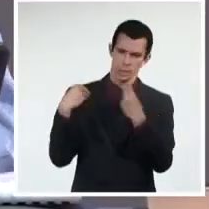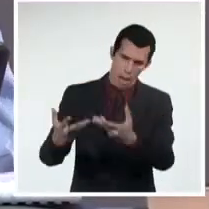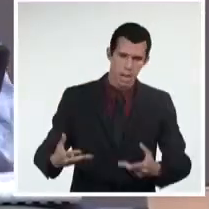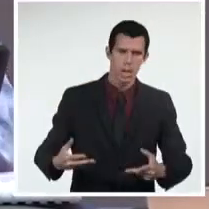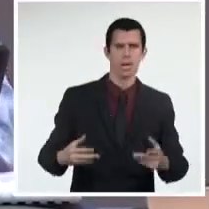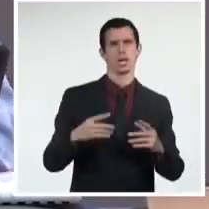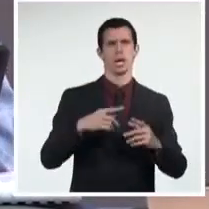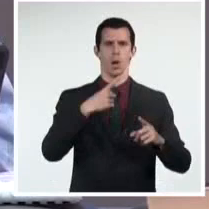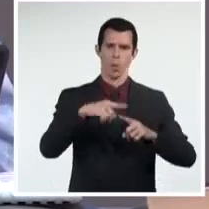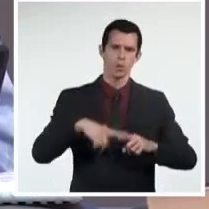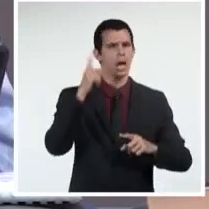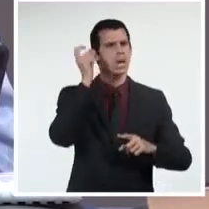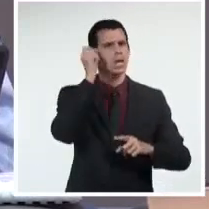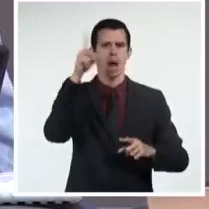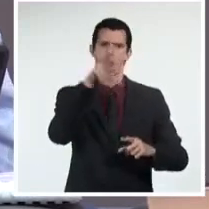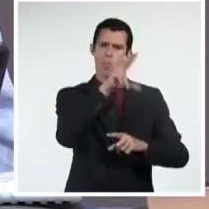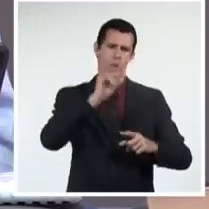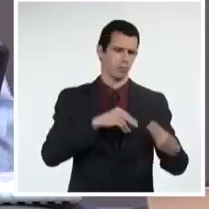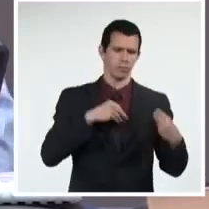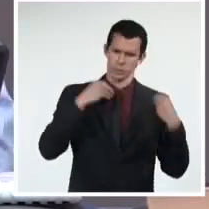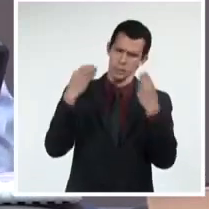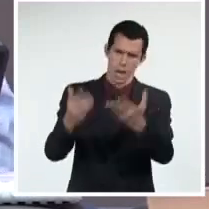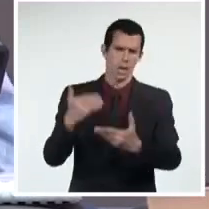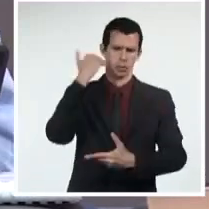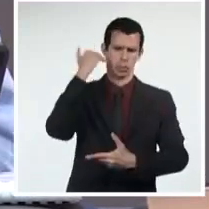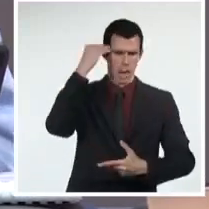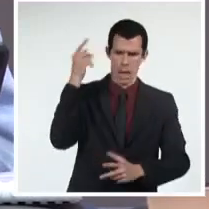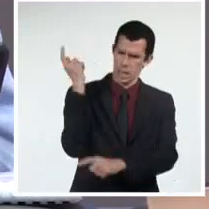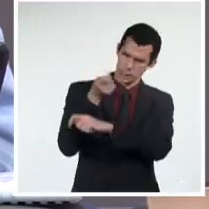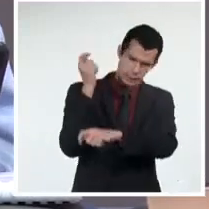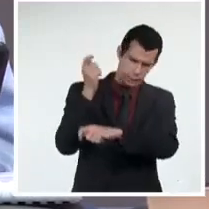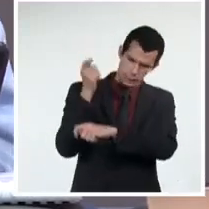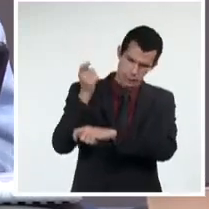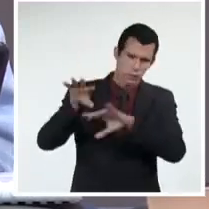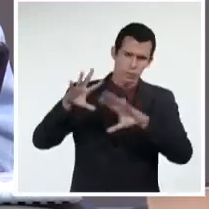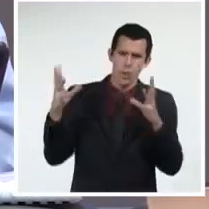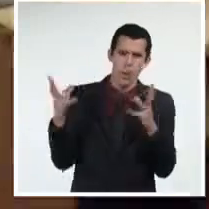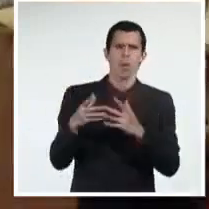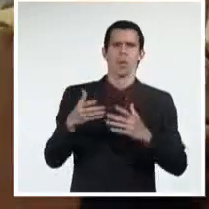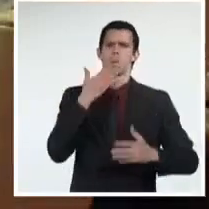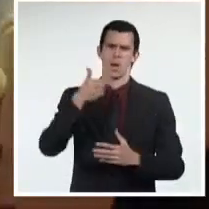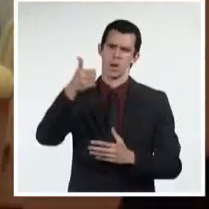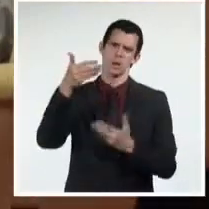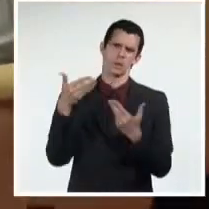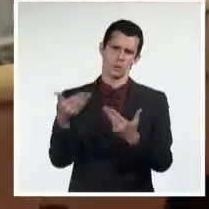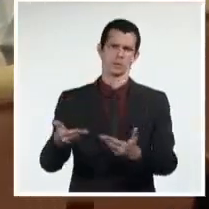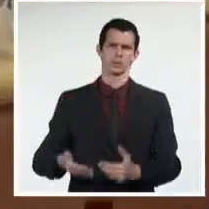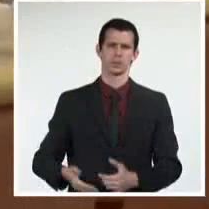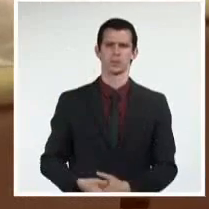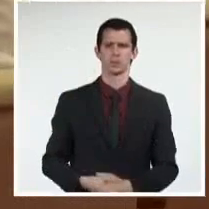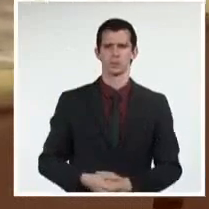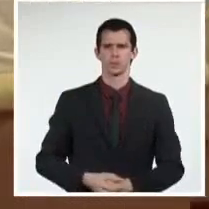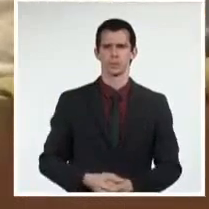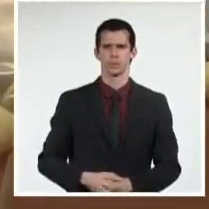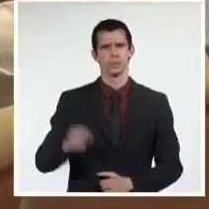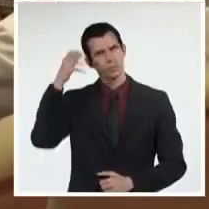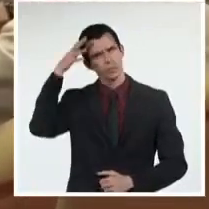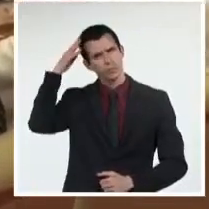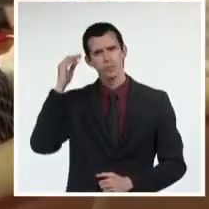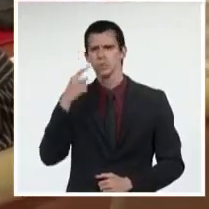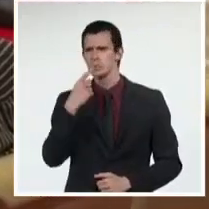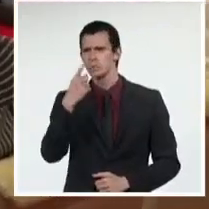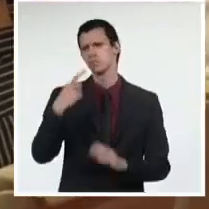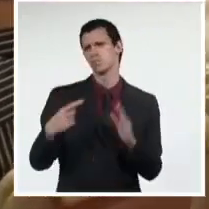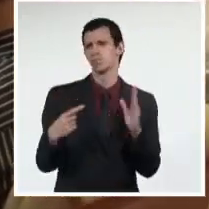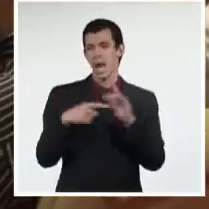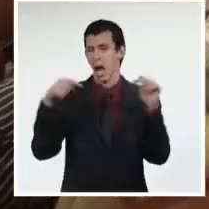con capacitación y con formación de la fuerza de trabajo calificada. Díaz-Canel se refirió al imperativo de